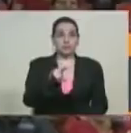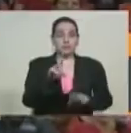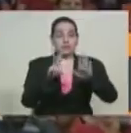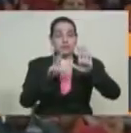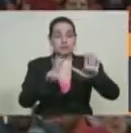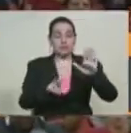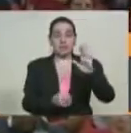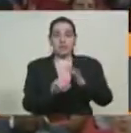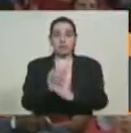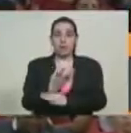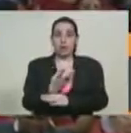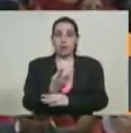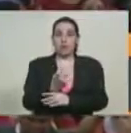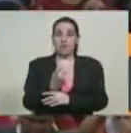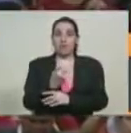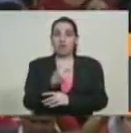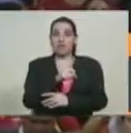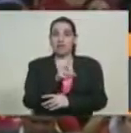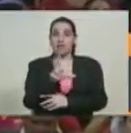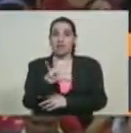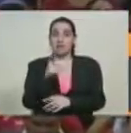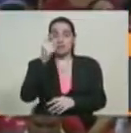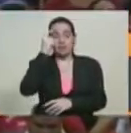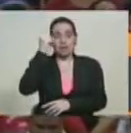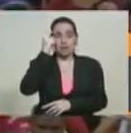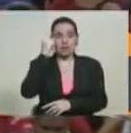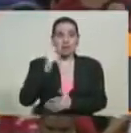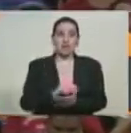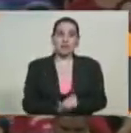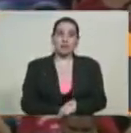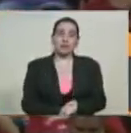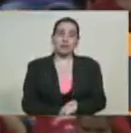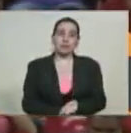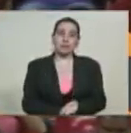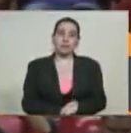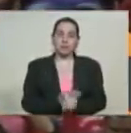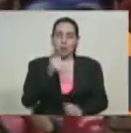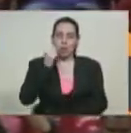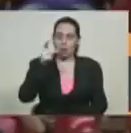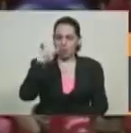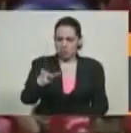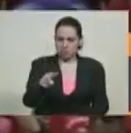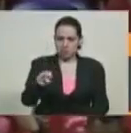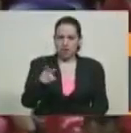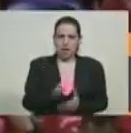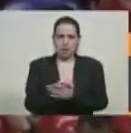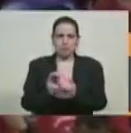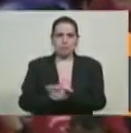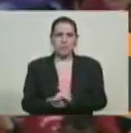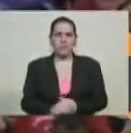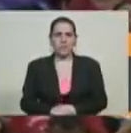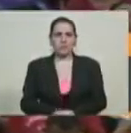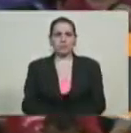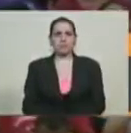7 de mayo, faltan 13 días. Orlando, camarada, Rigoberto, compañeros,